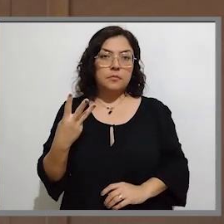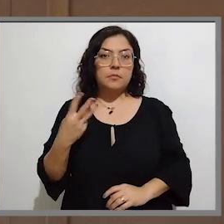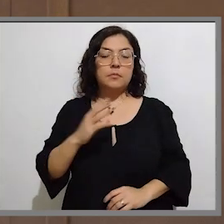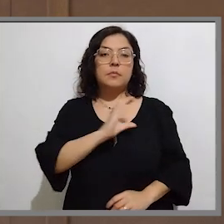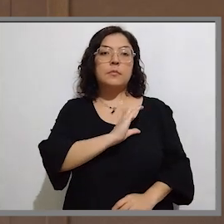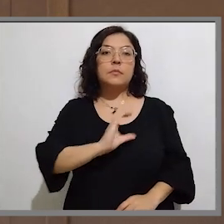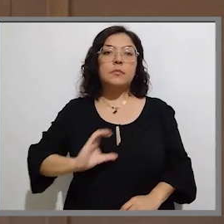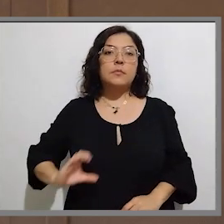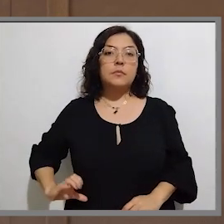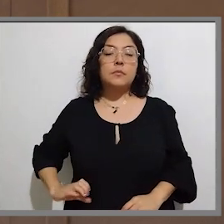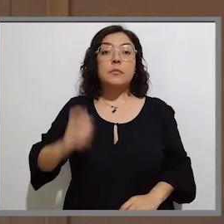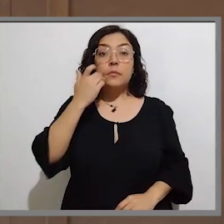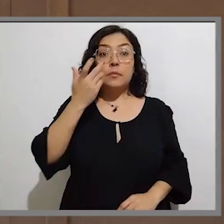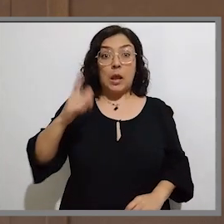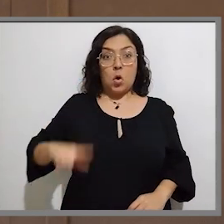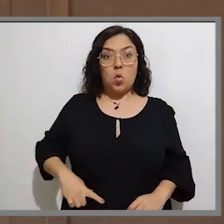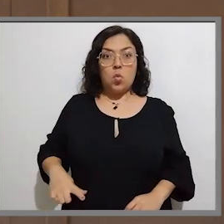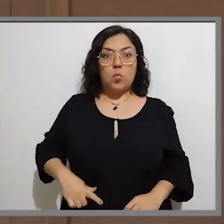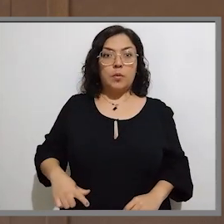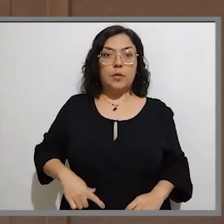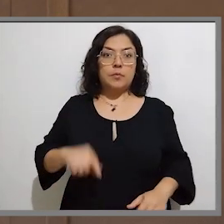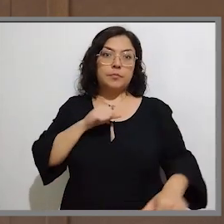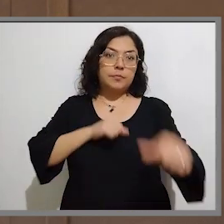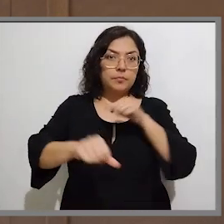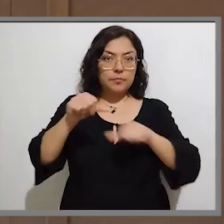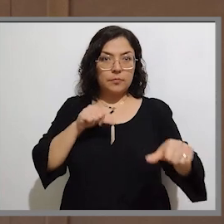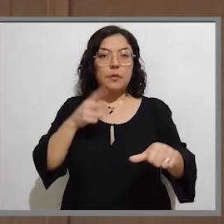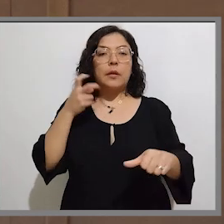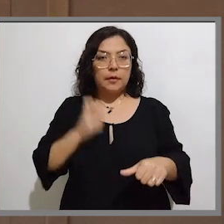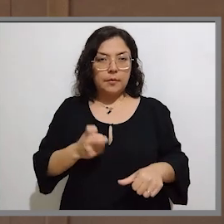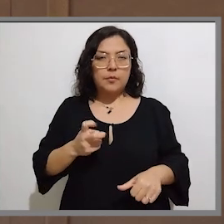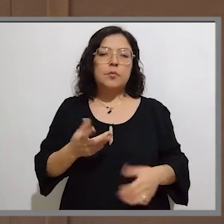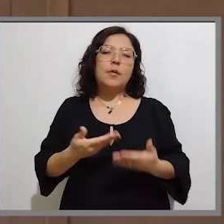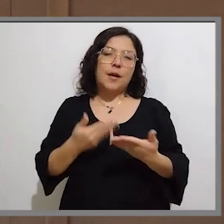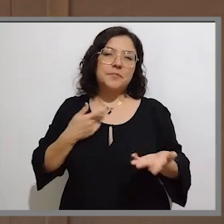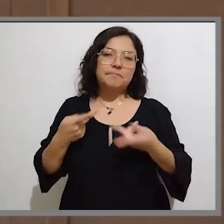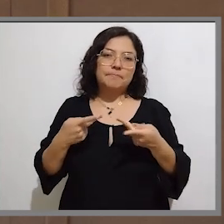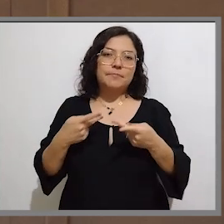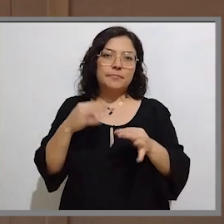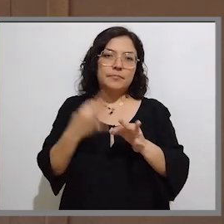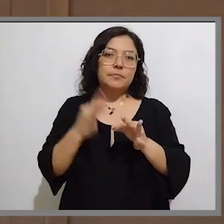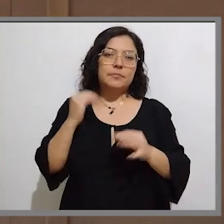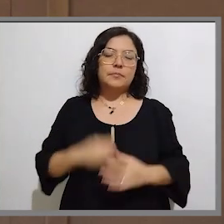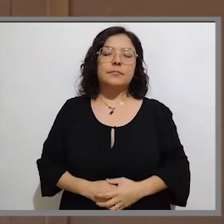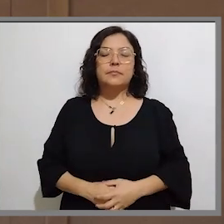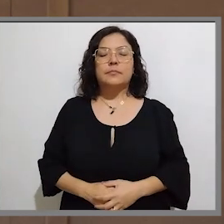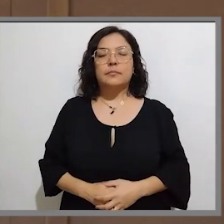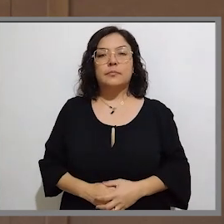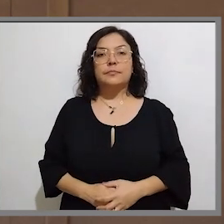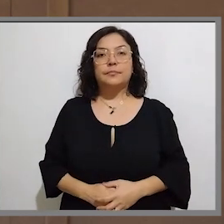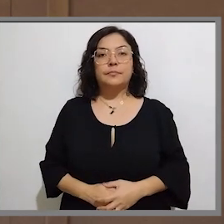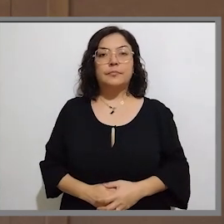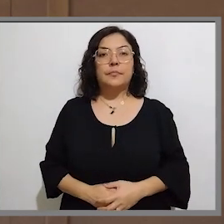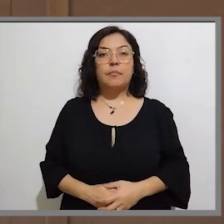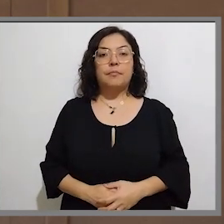las candidaturas a la gobernatura. Es muy importante señalar esto porque al final del día formamos